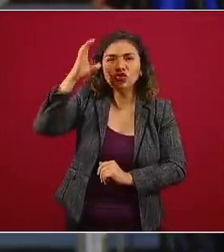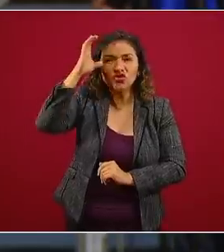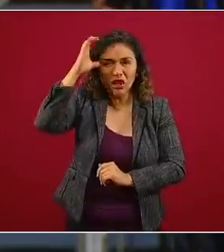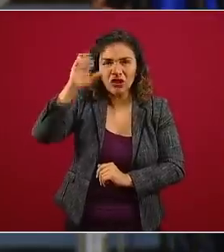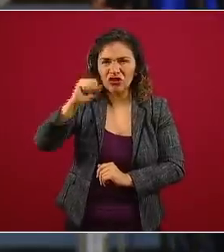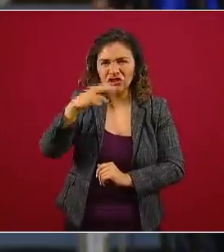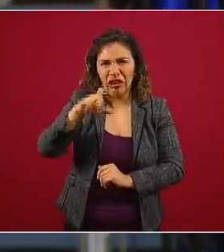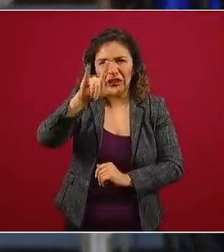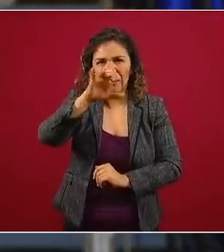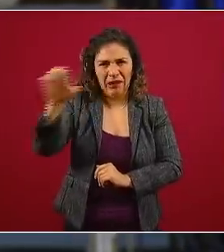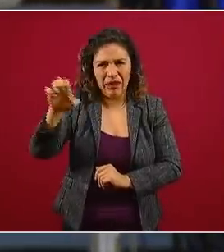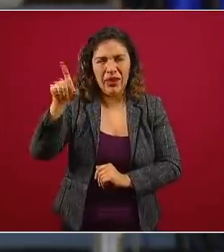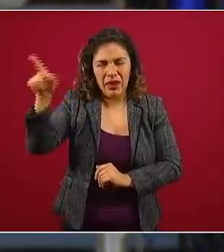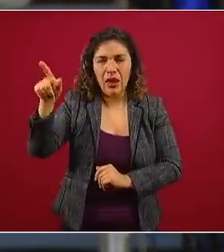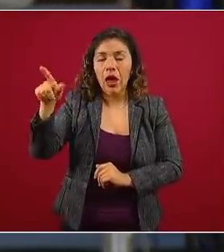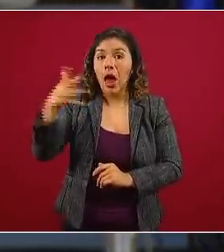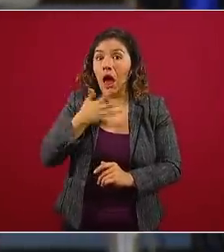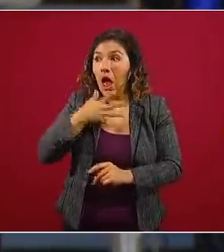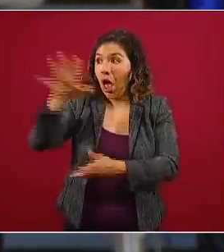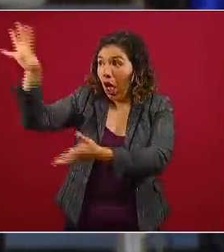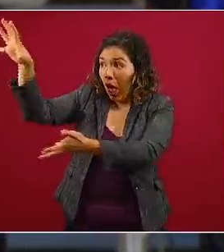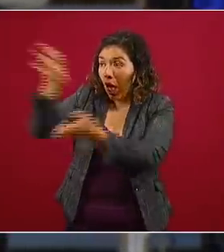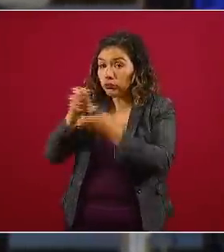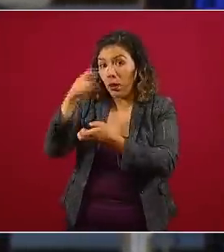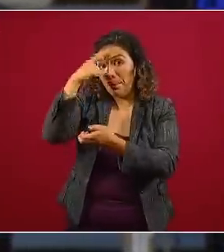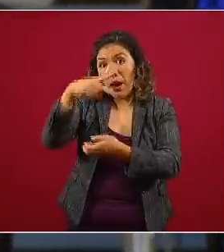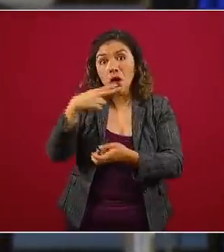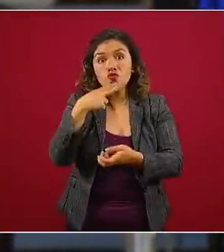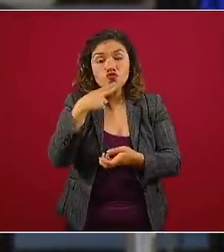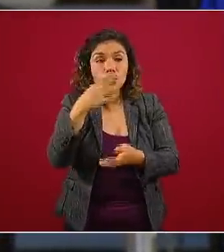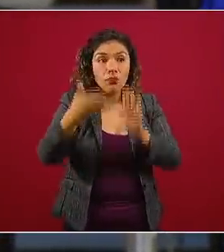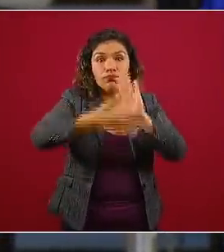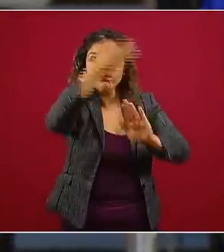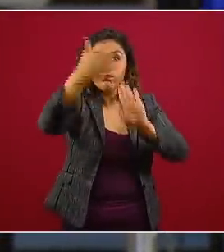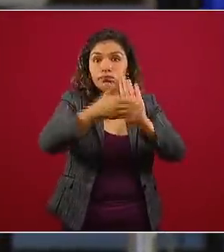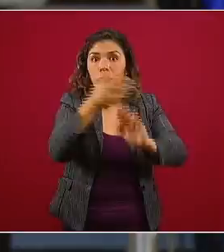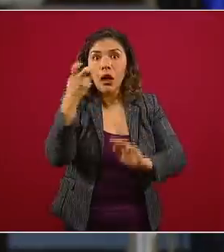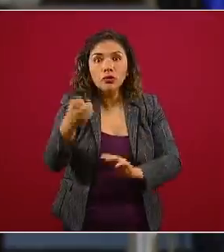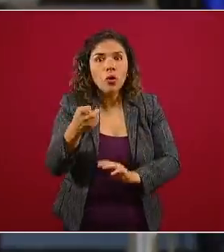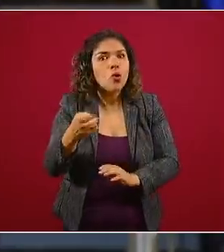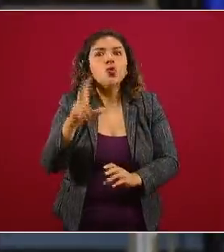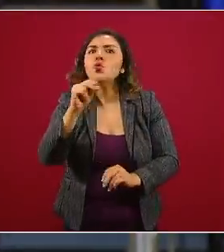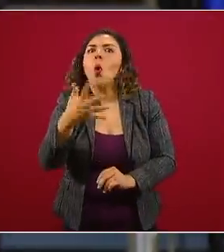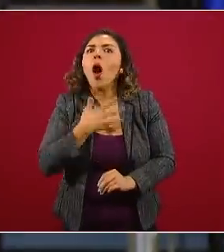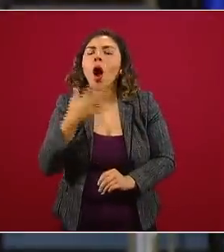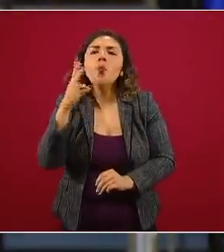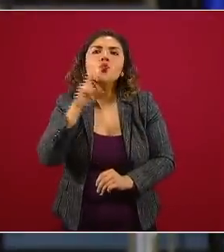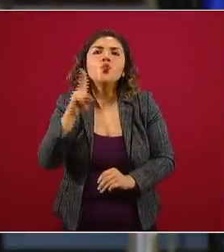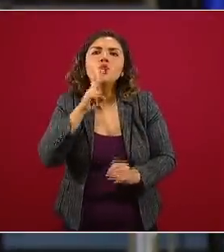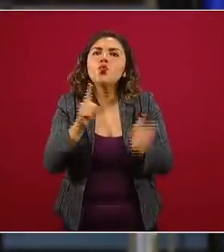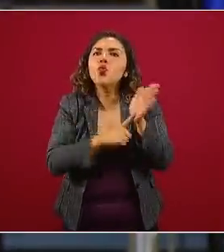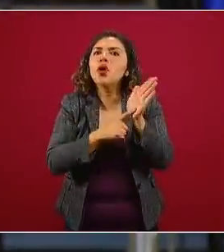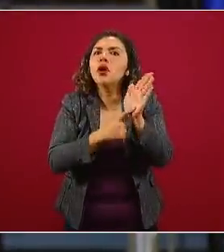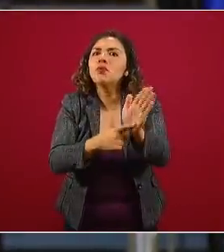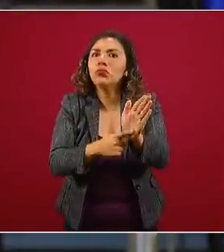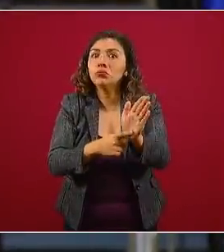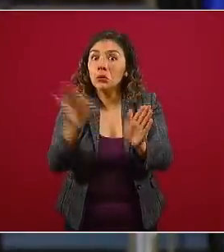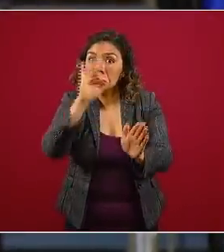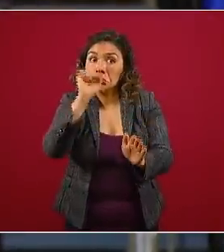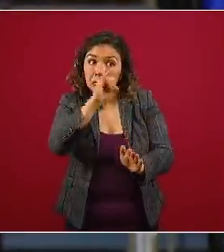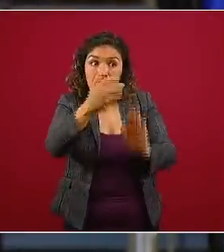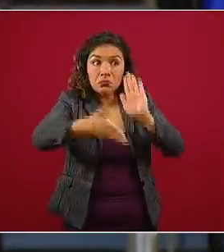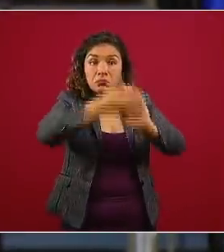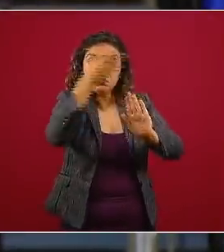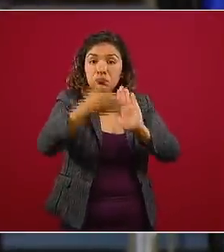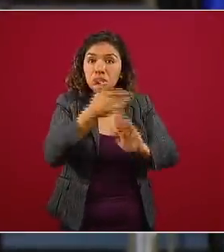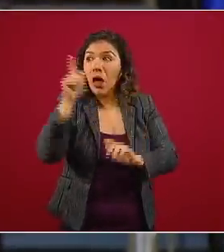utilizado para construir los centros nacionales nueva vida y no hay ninguna evidencia al respecto si se construyeron no se construyeron con el señor